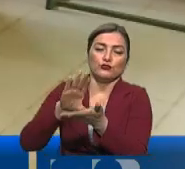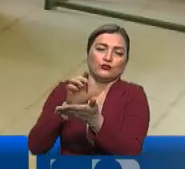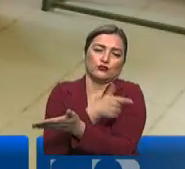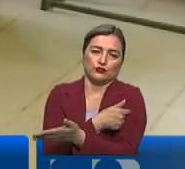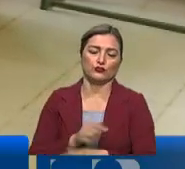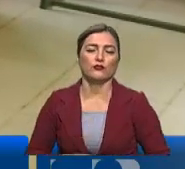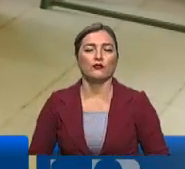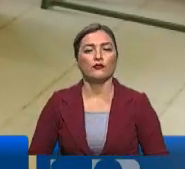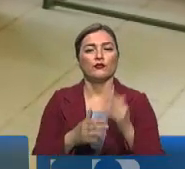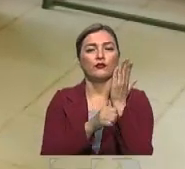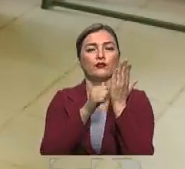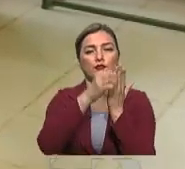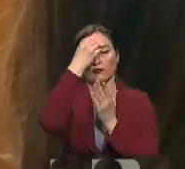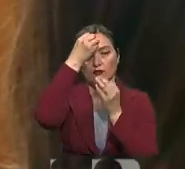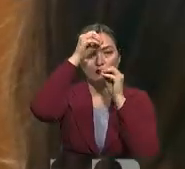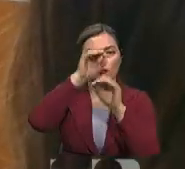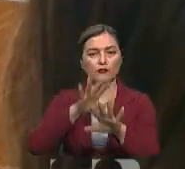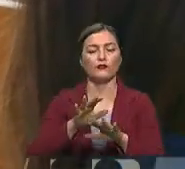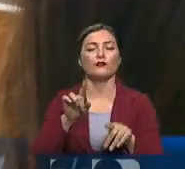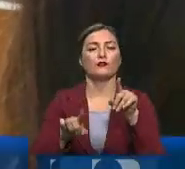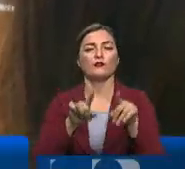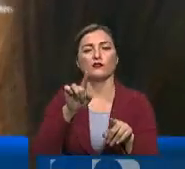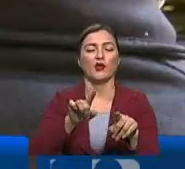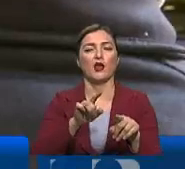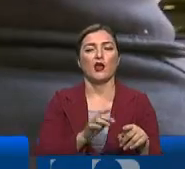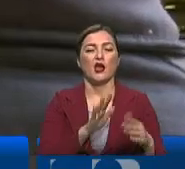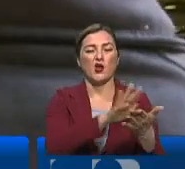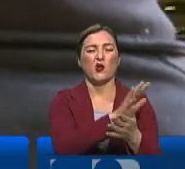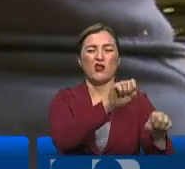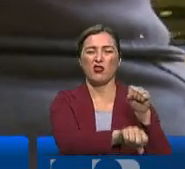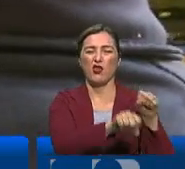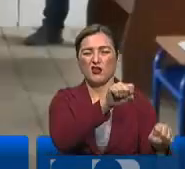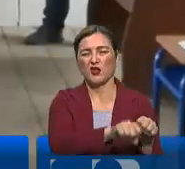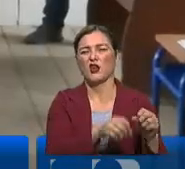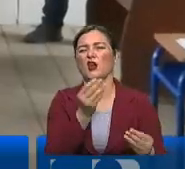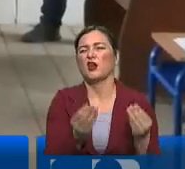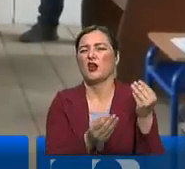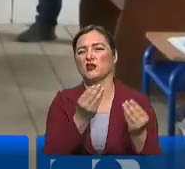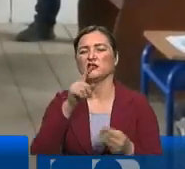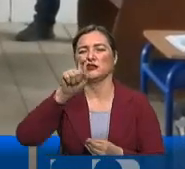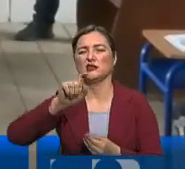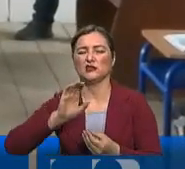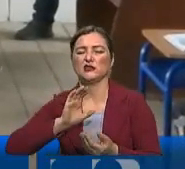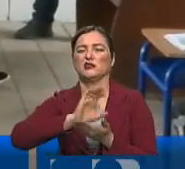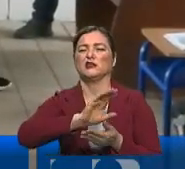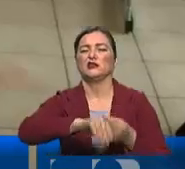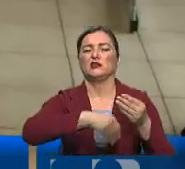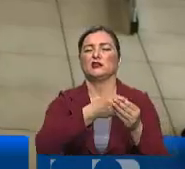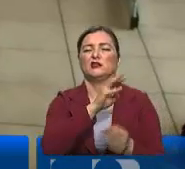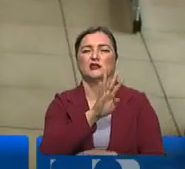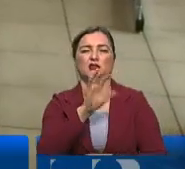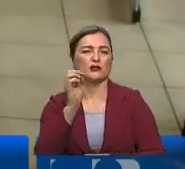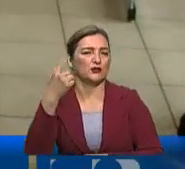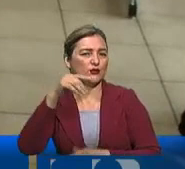vacunación. Además, la ministra informó que para intervenir algunos establecimientos educativos que están afectados se necesitan 650